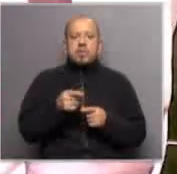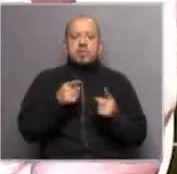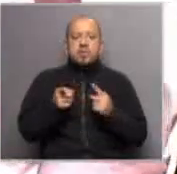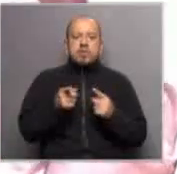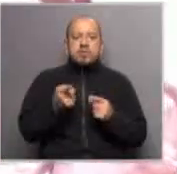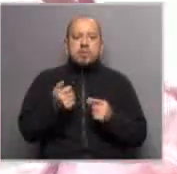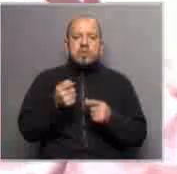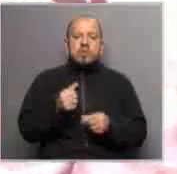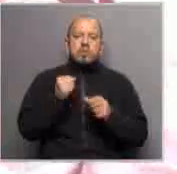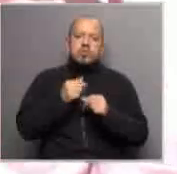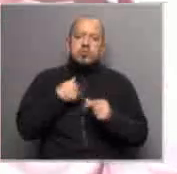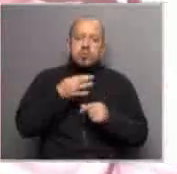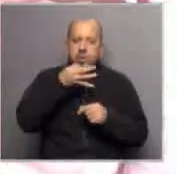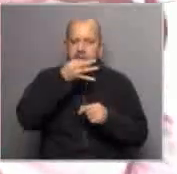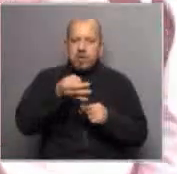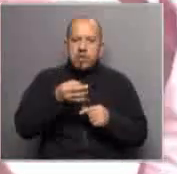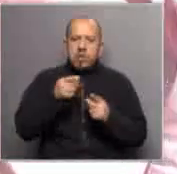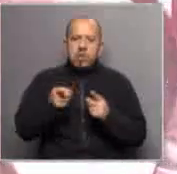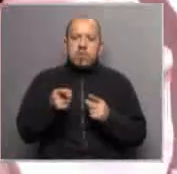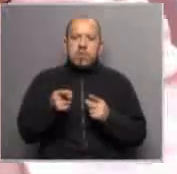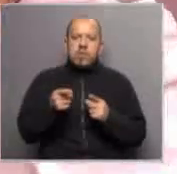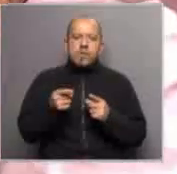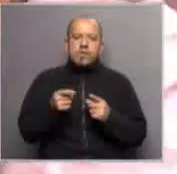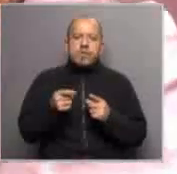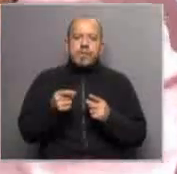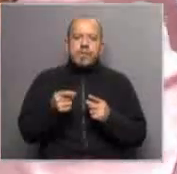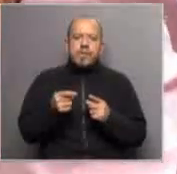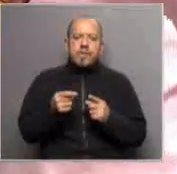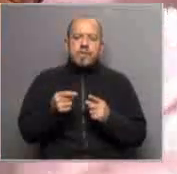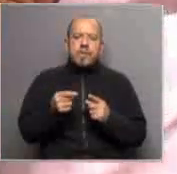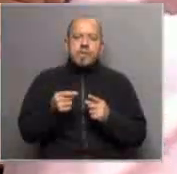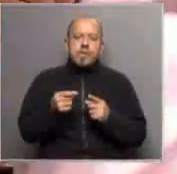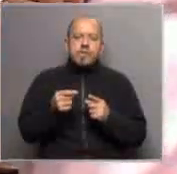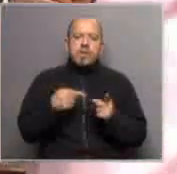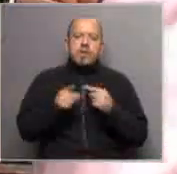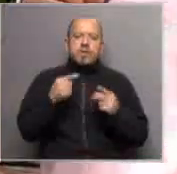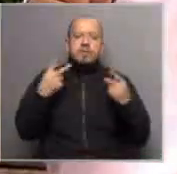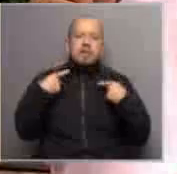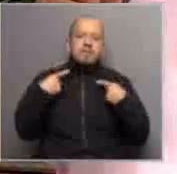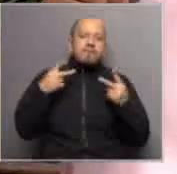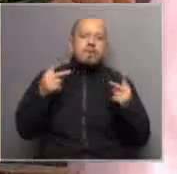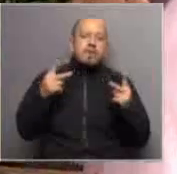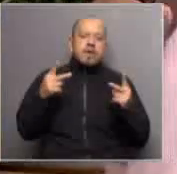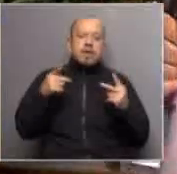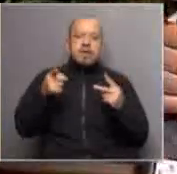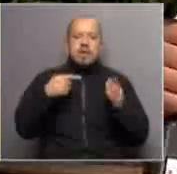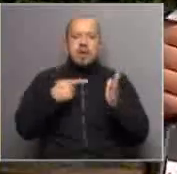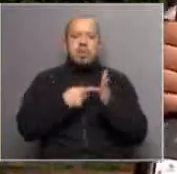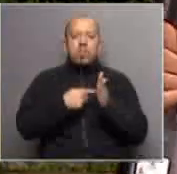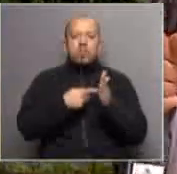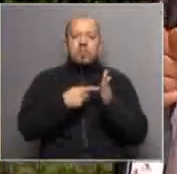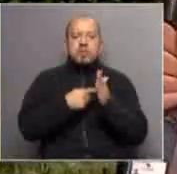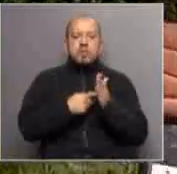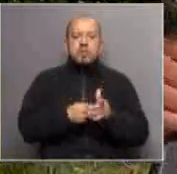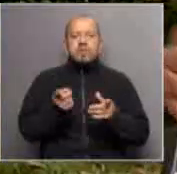ser casi imposible, pero yo empezaría diciendo, contextualizando, que es este viaje que en realidad fue a Buenos Aires y